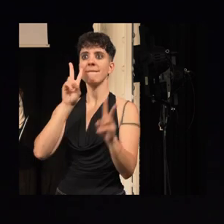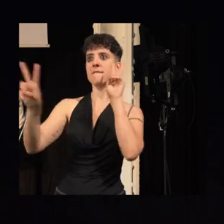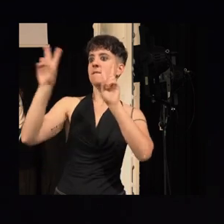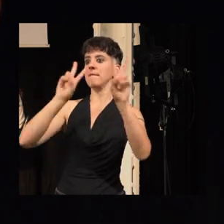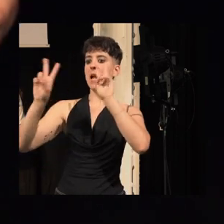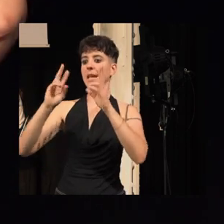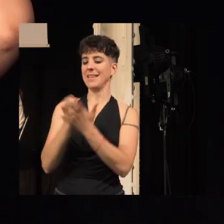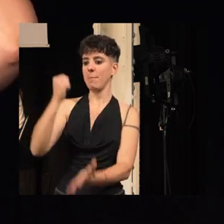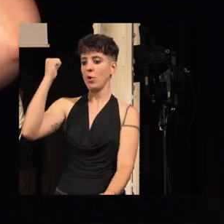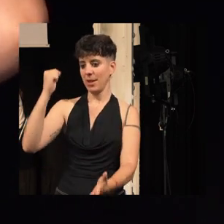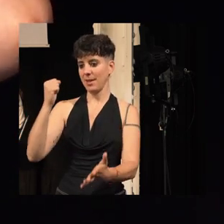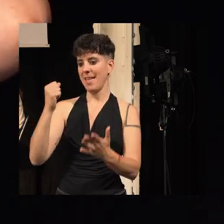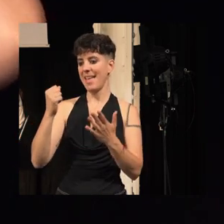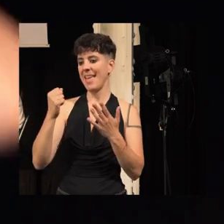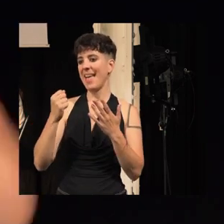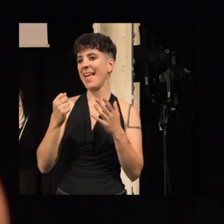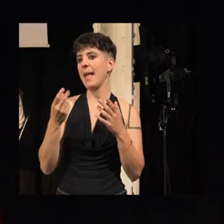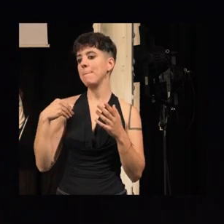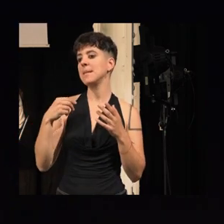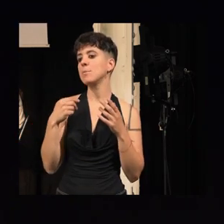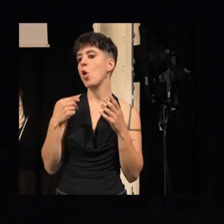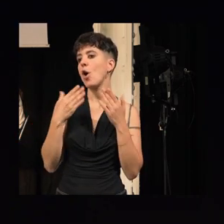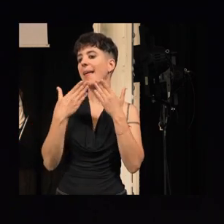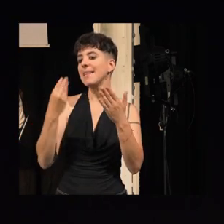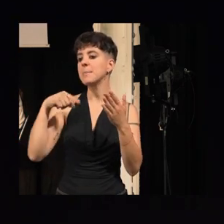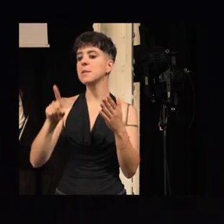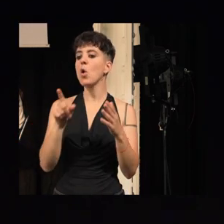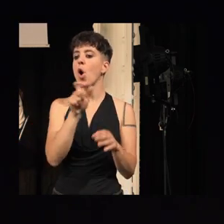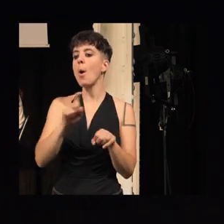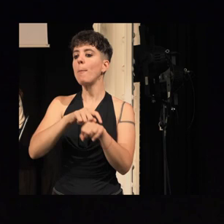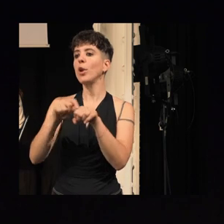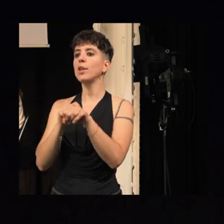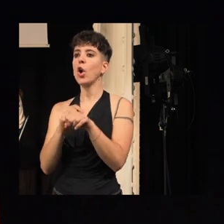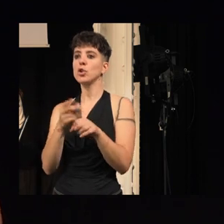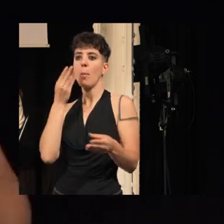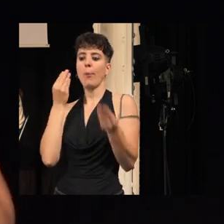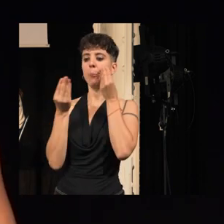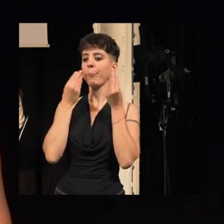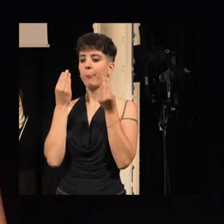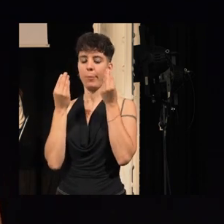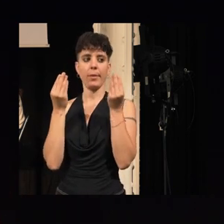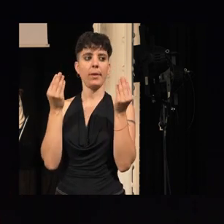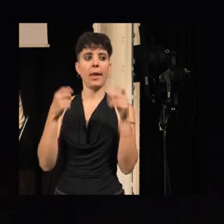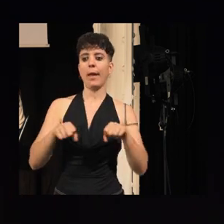han permitido a muchos políticos y políticas de derecha a izquierda salir en las fotos y mucho bombo y mucho platillo.